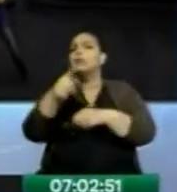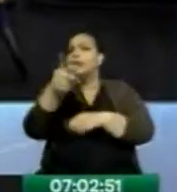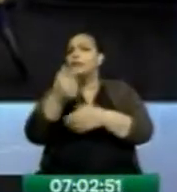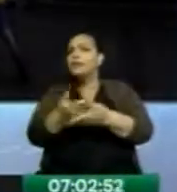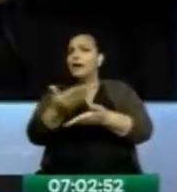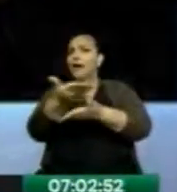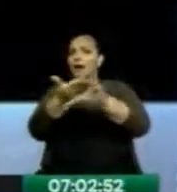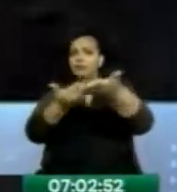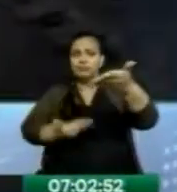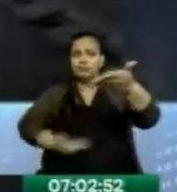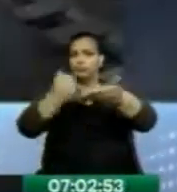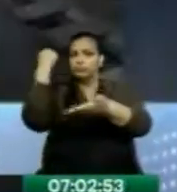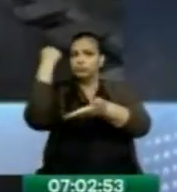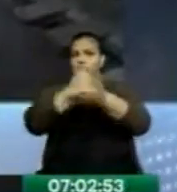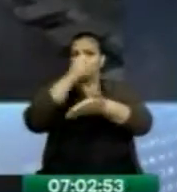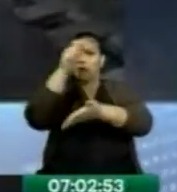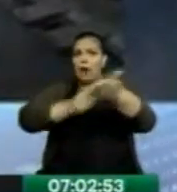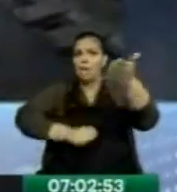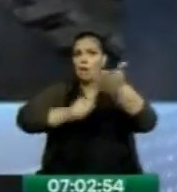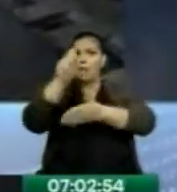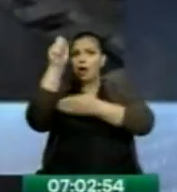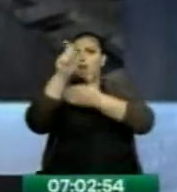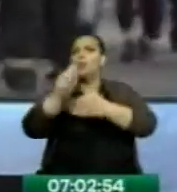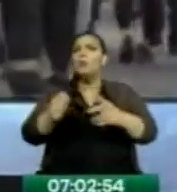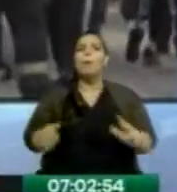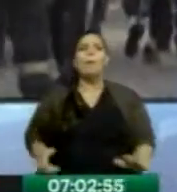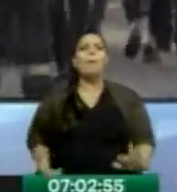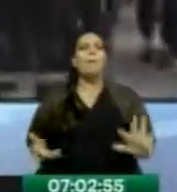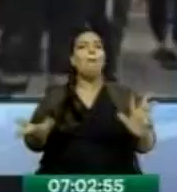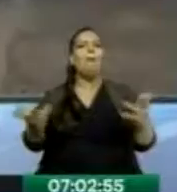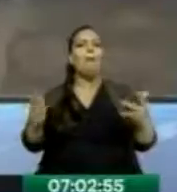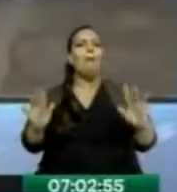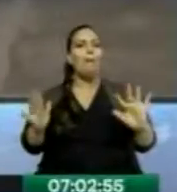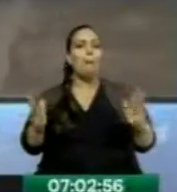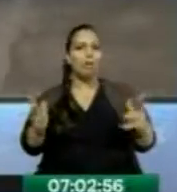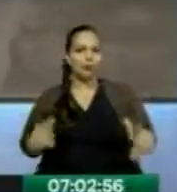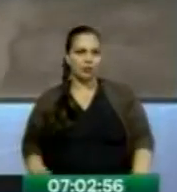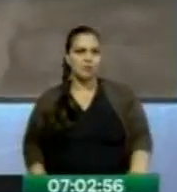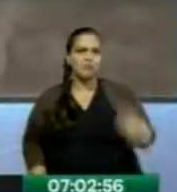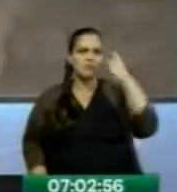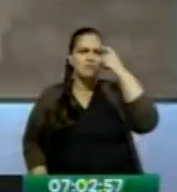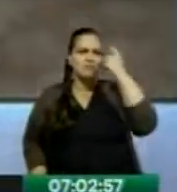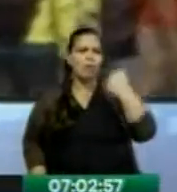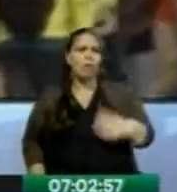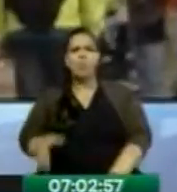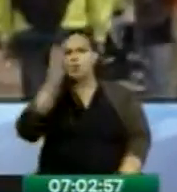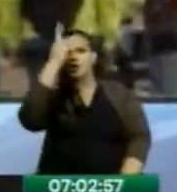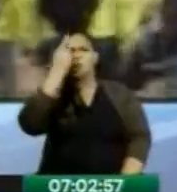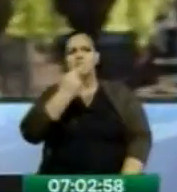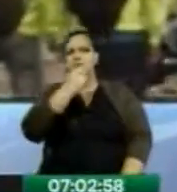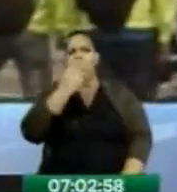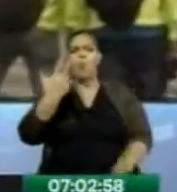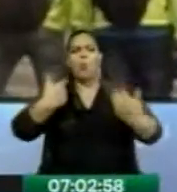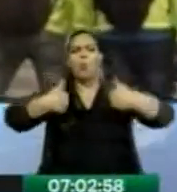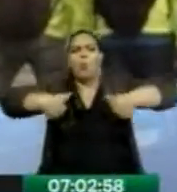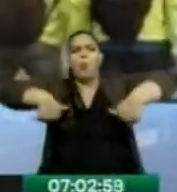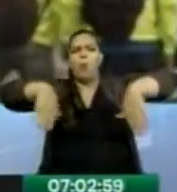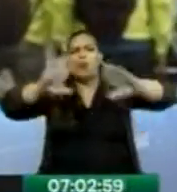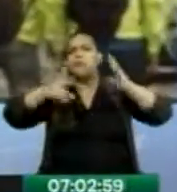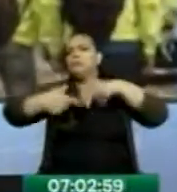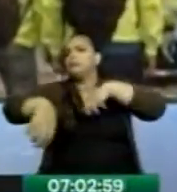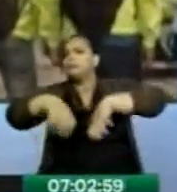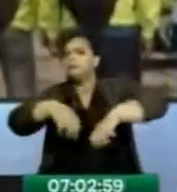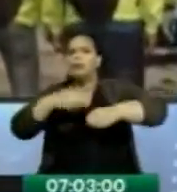clínica clandestina, ni clínica formal, ni informal, ni lo que sea, que no tenga continuas y permanentes verificaciones de cómo